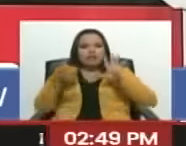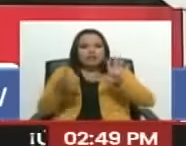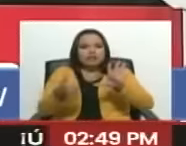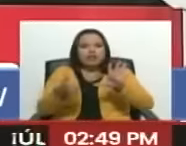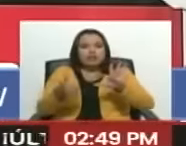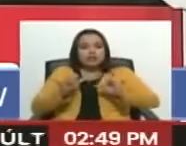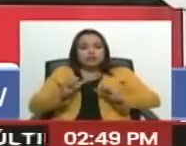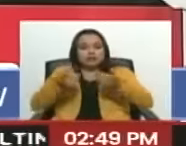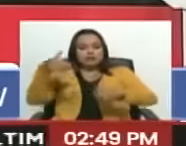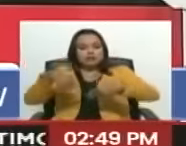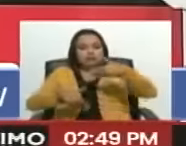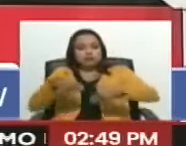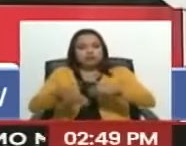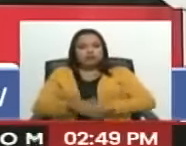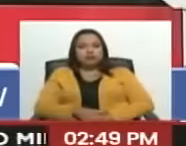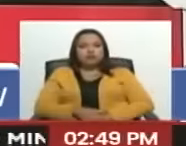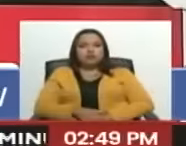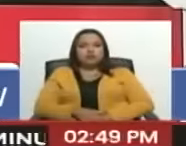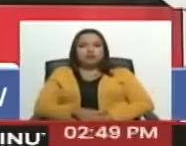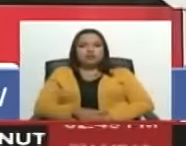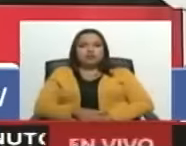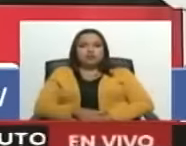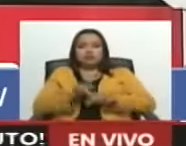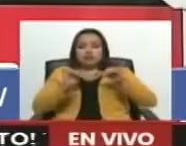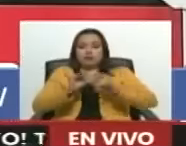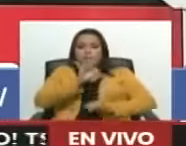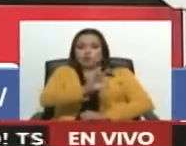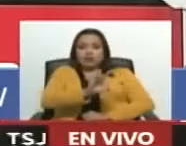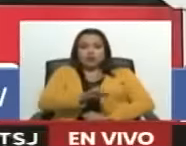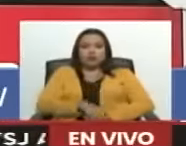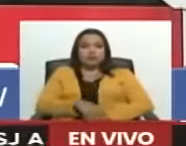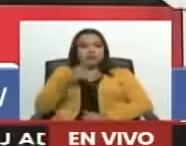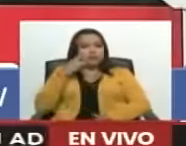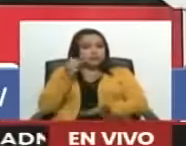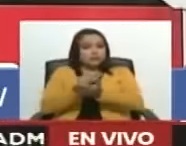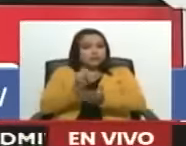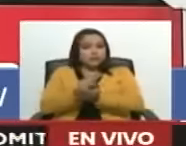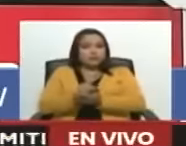referéndum consultivo, el acto de votación el mismo 3.